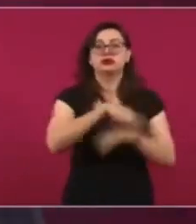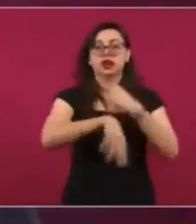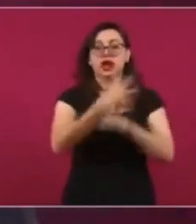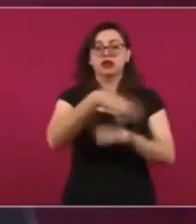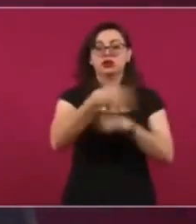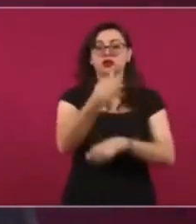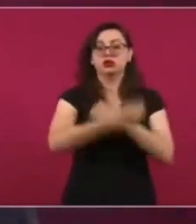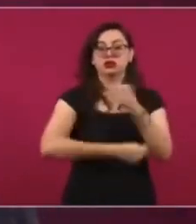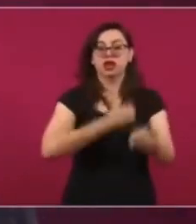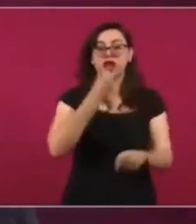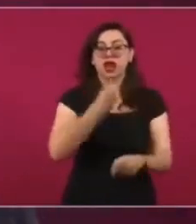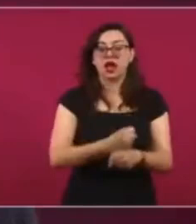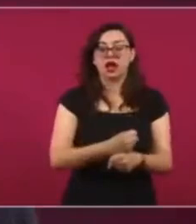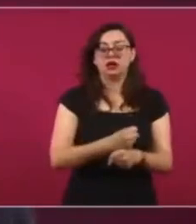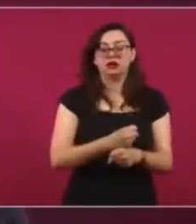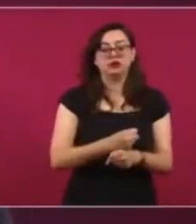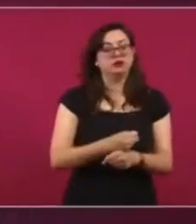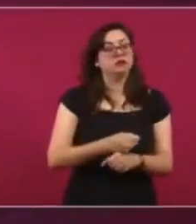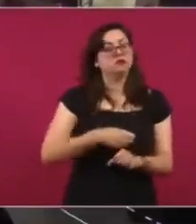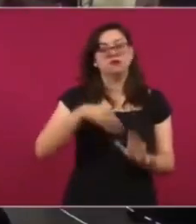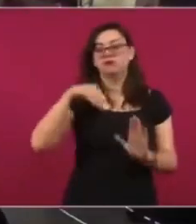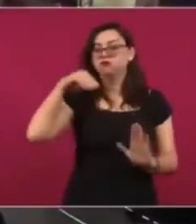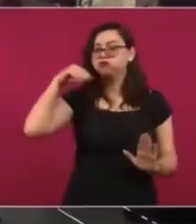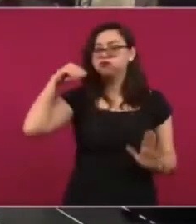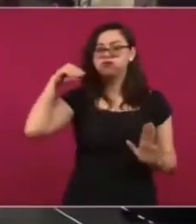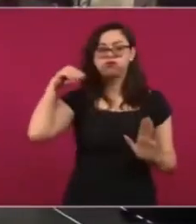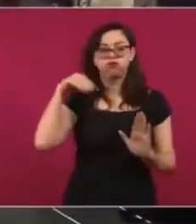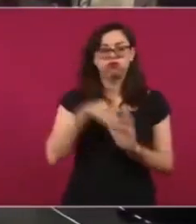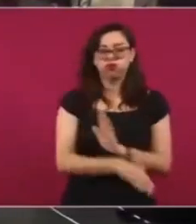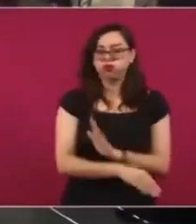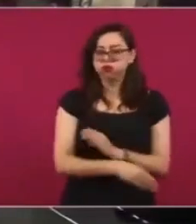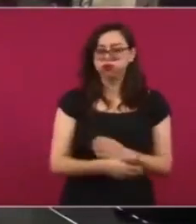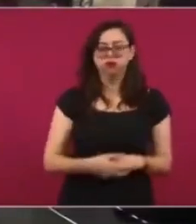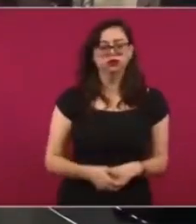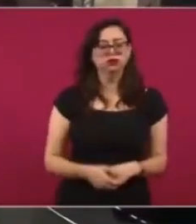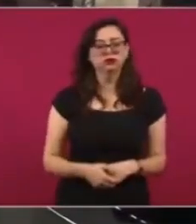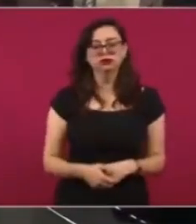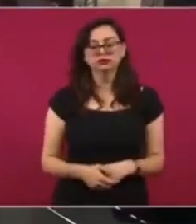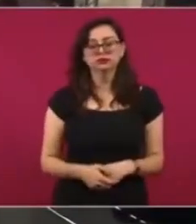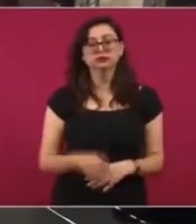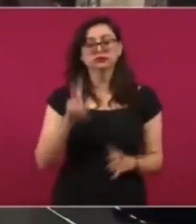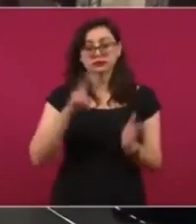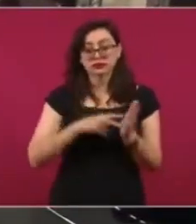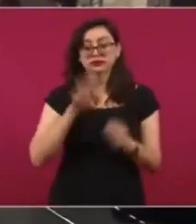hasta que llegamos. Todavía el primer año, 2019, cayó,